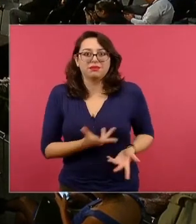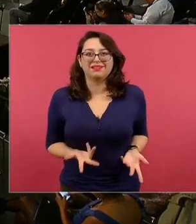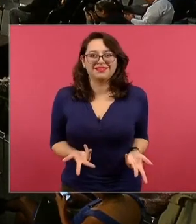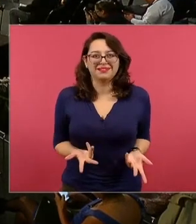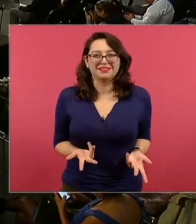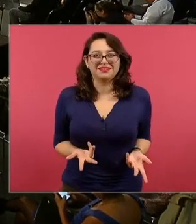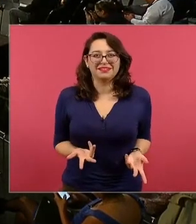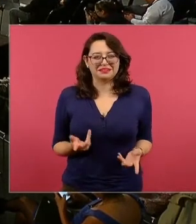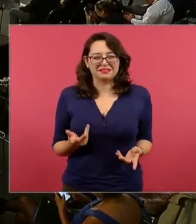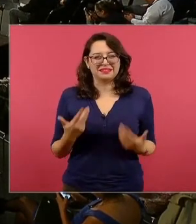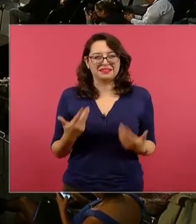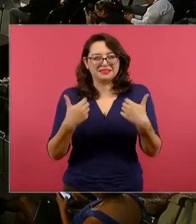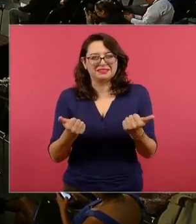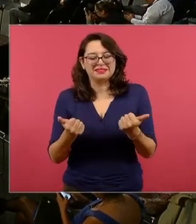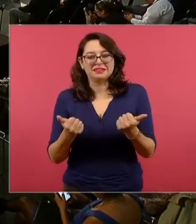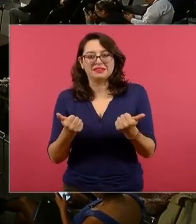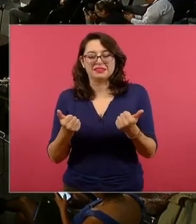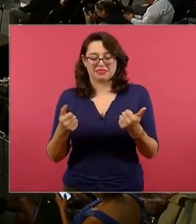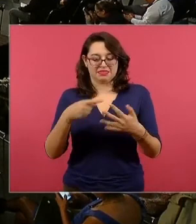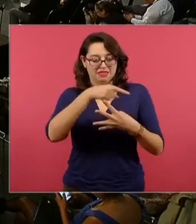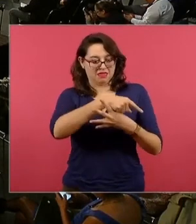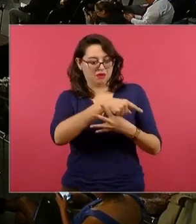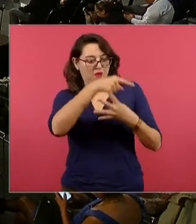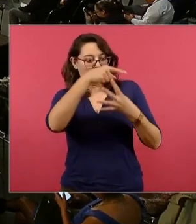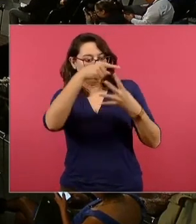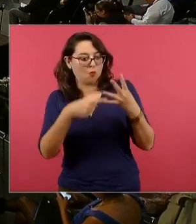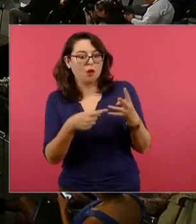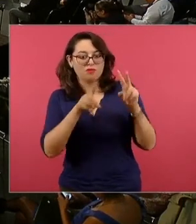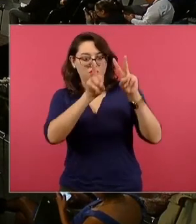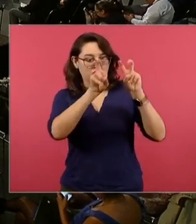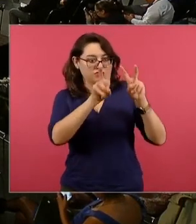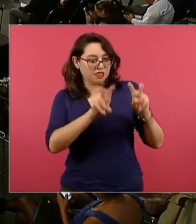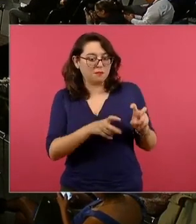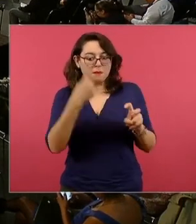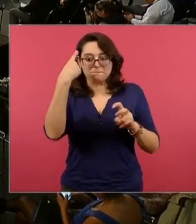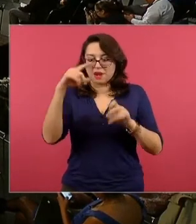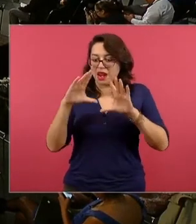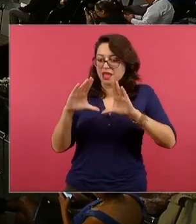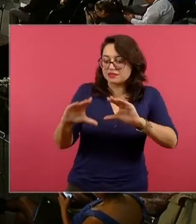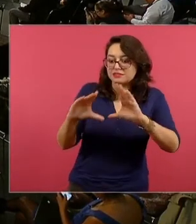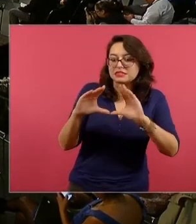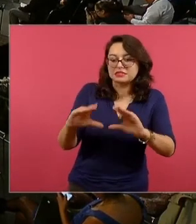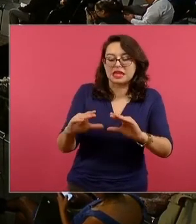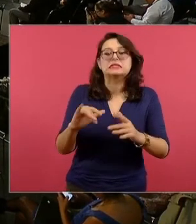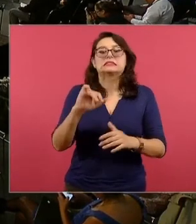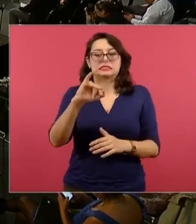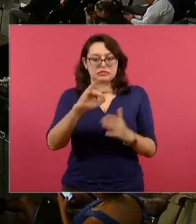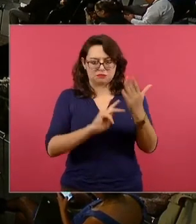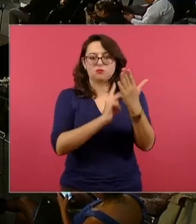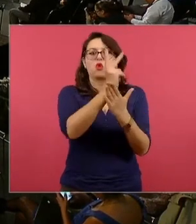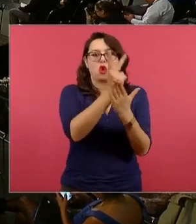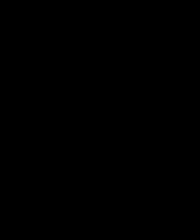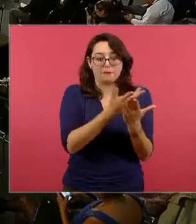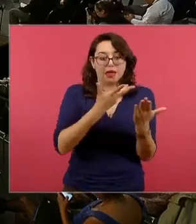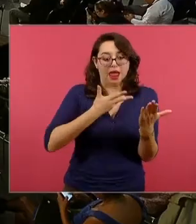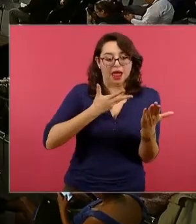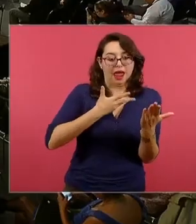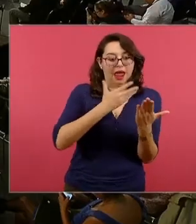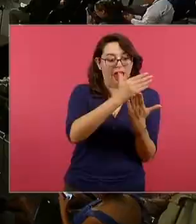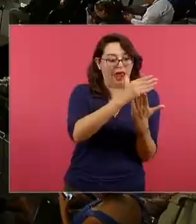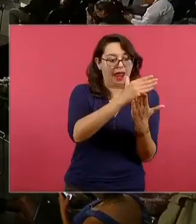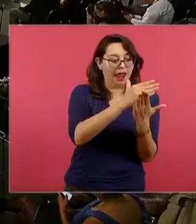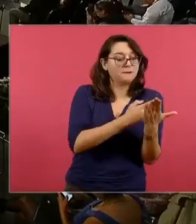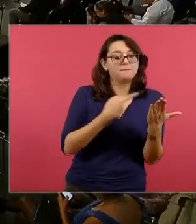que articula los cuatro campos formativos con los siete ejes articuladores, que es un trabajo